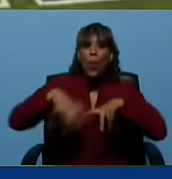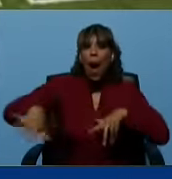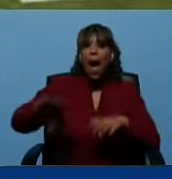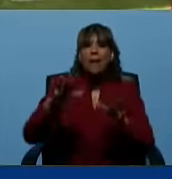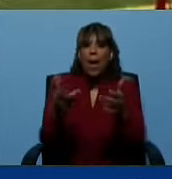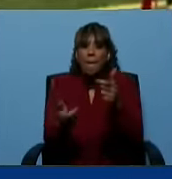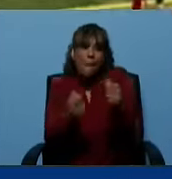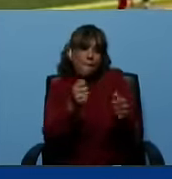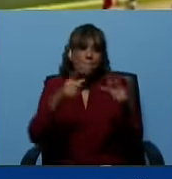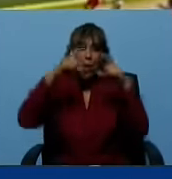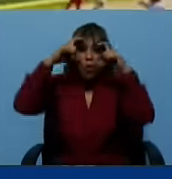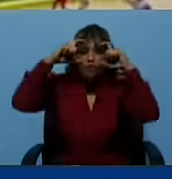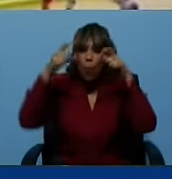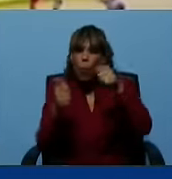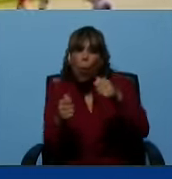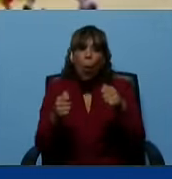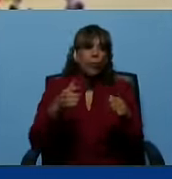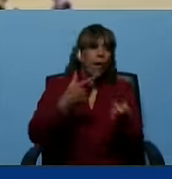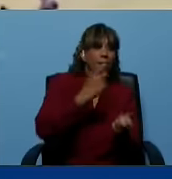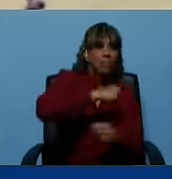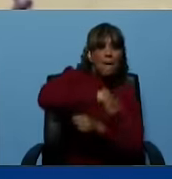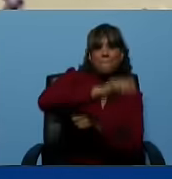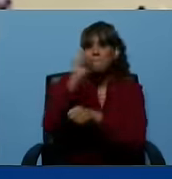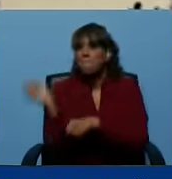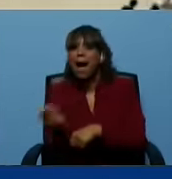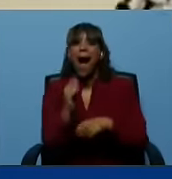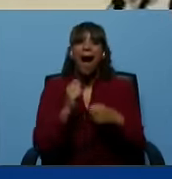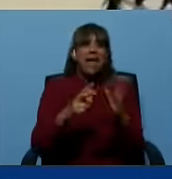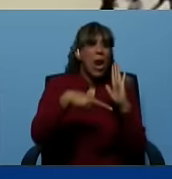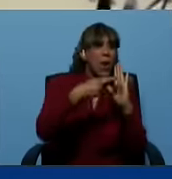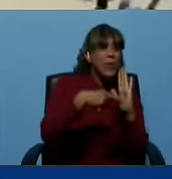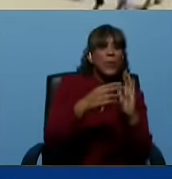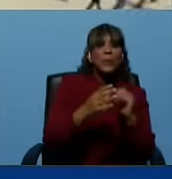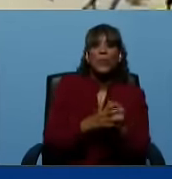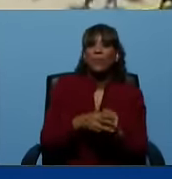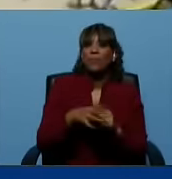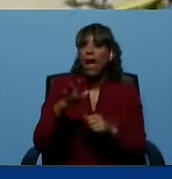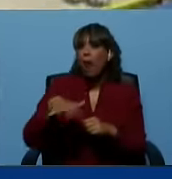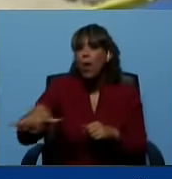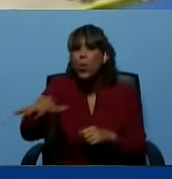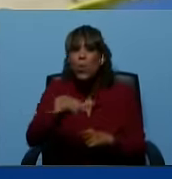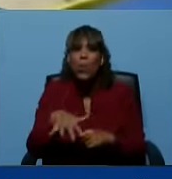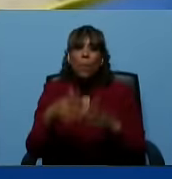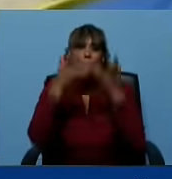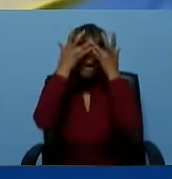gamer, canchas, áreas deportivas, áreas de recreación